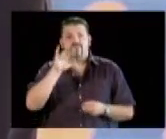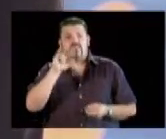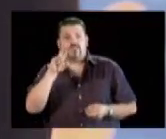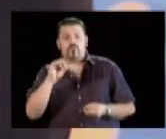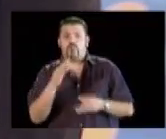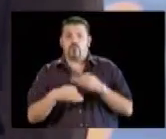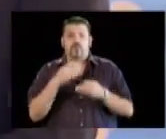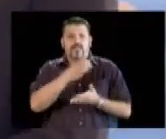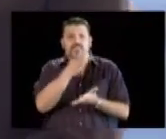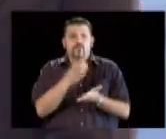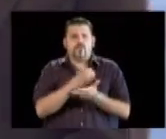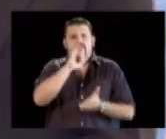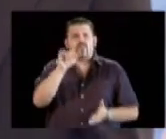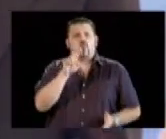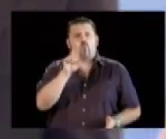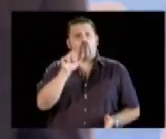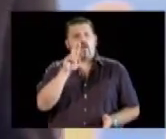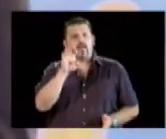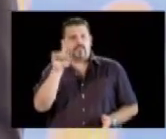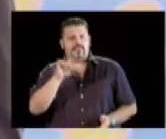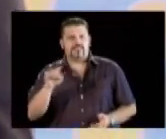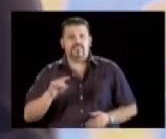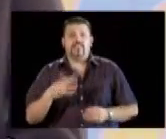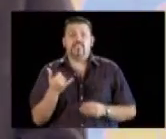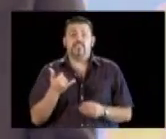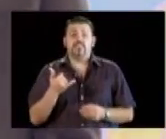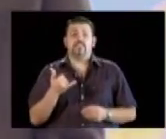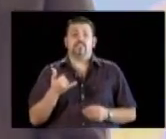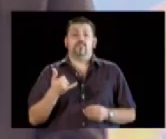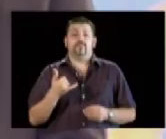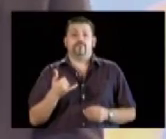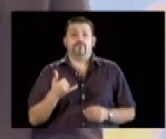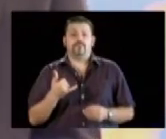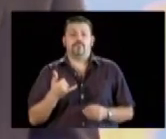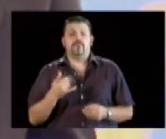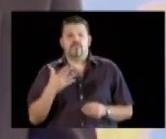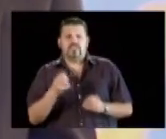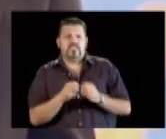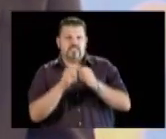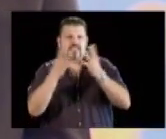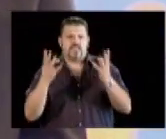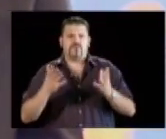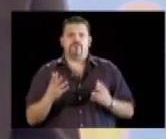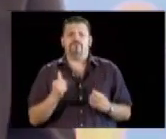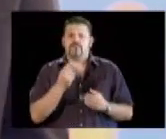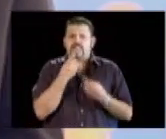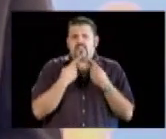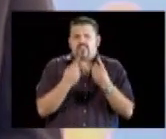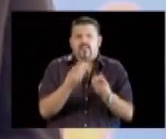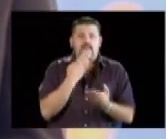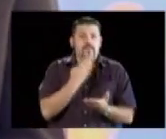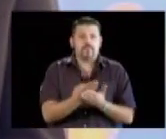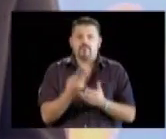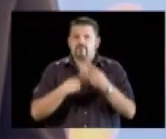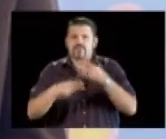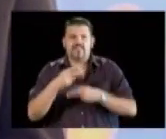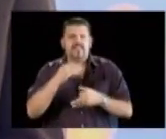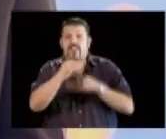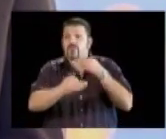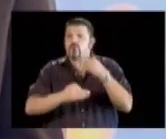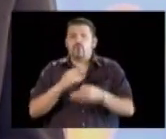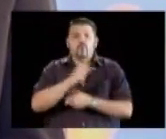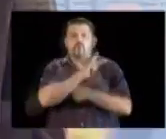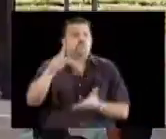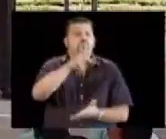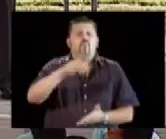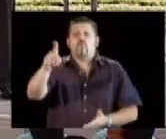el primer edificio de Educare Ciudad Juárez. Y por supuesto, darle la bienvenida a todos los países que nos